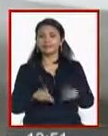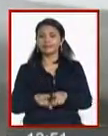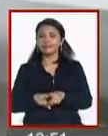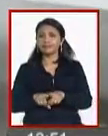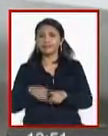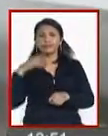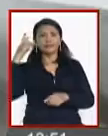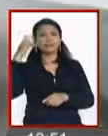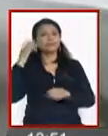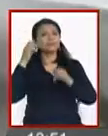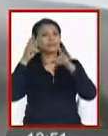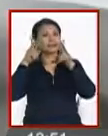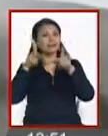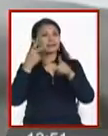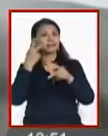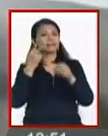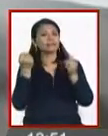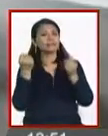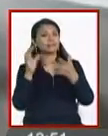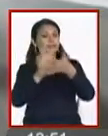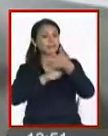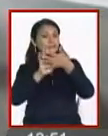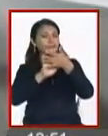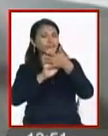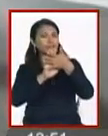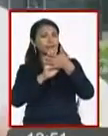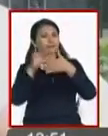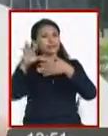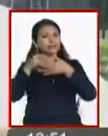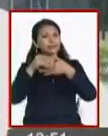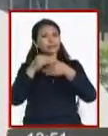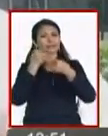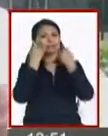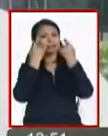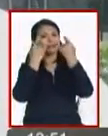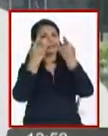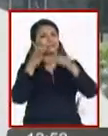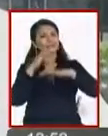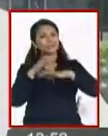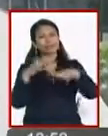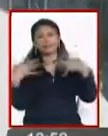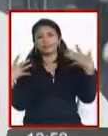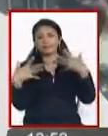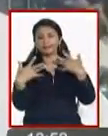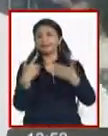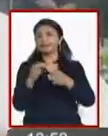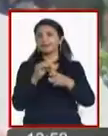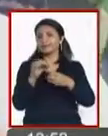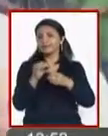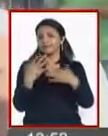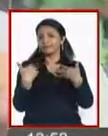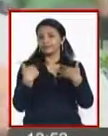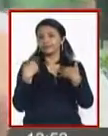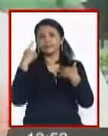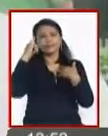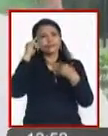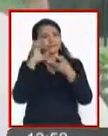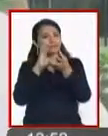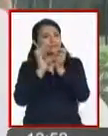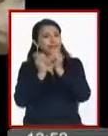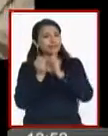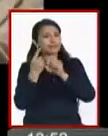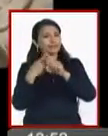Generalmente las causales es cuando la persona ha visto muchas películas de miedo, generalmente, ¿no? Muchas películas de miedo, de terror, o ha tenido algún trauma,